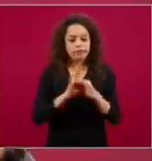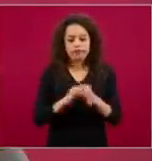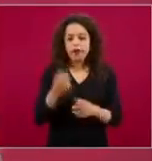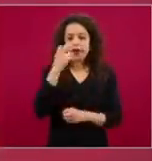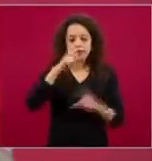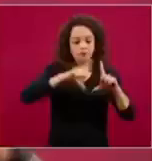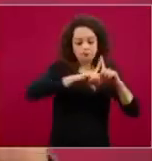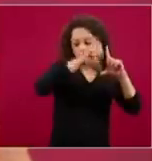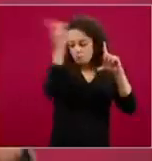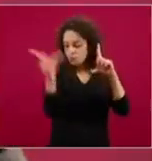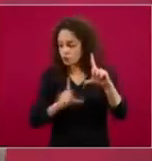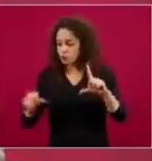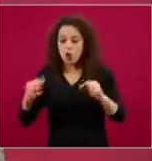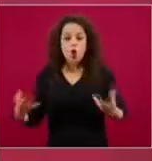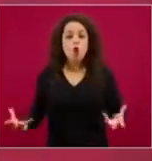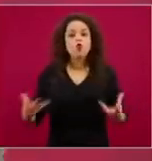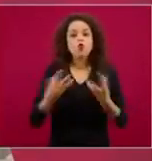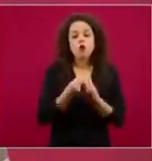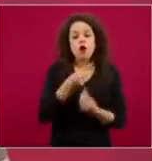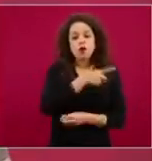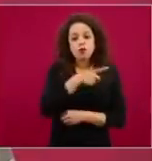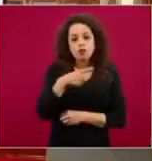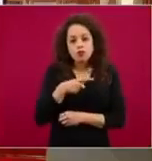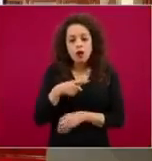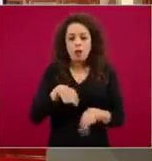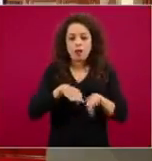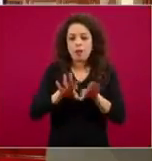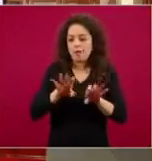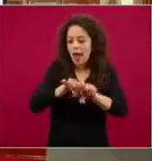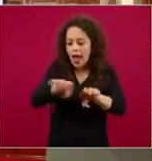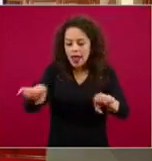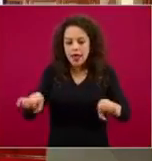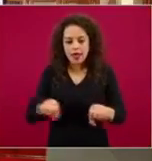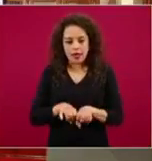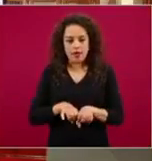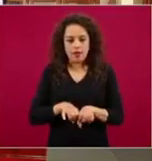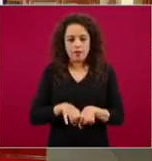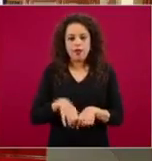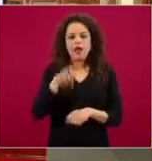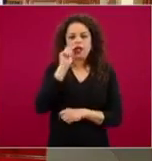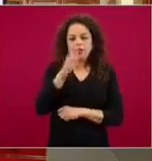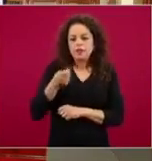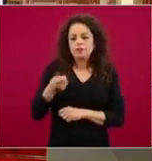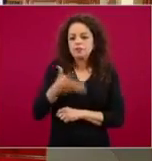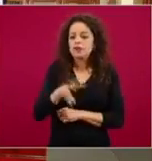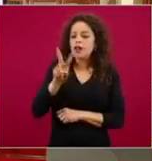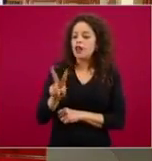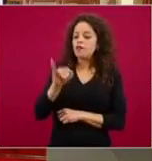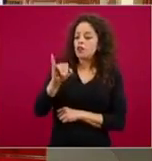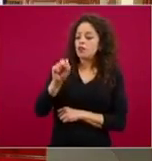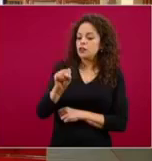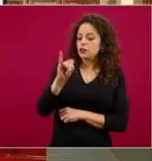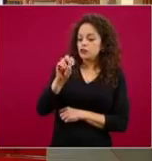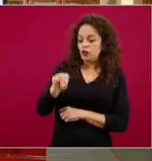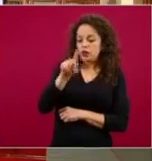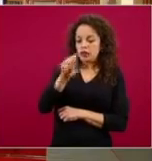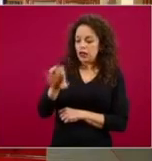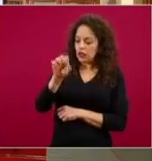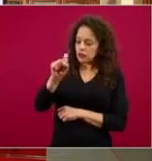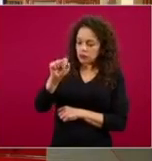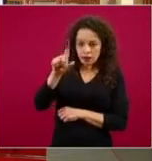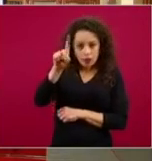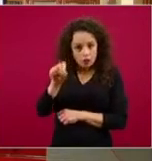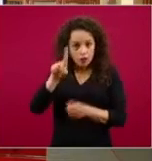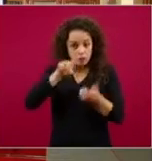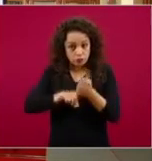de acción solidaria, colectiva, lo que le llamamos la visión de Estado. El Estado nacional está